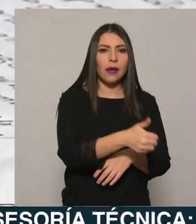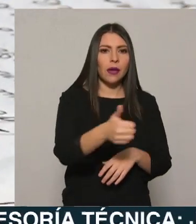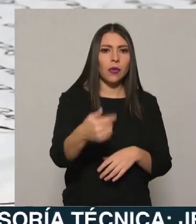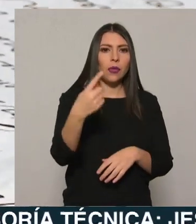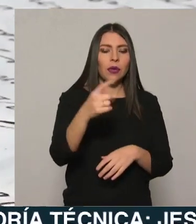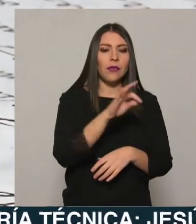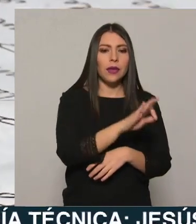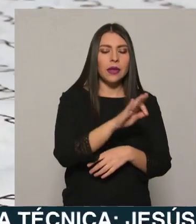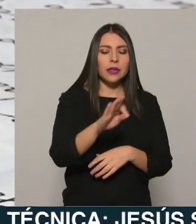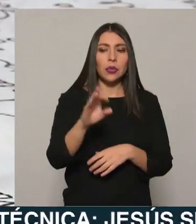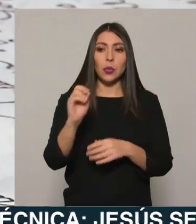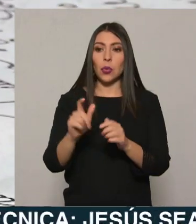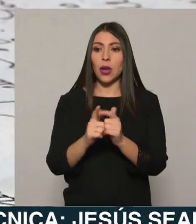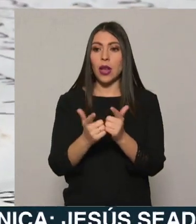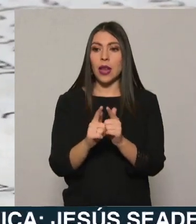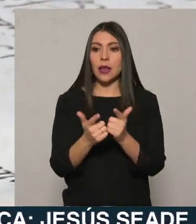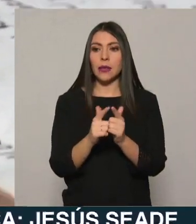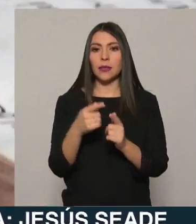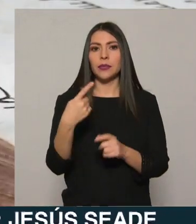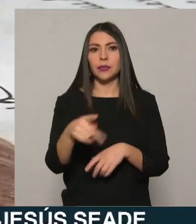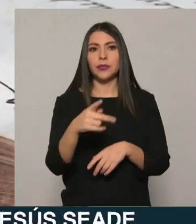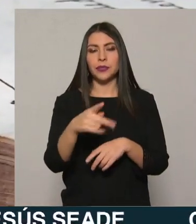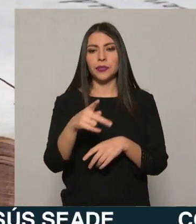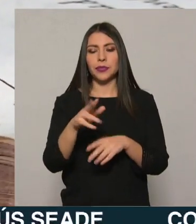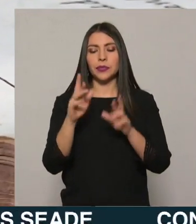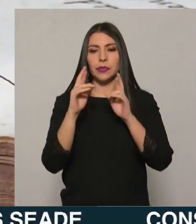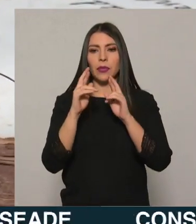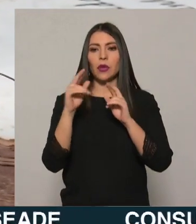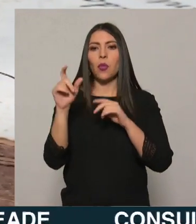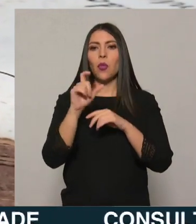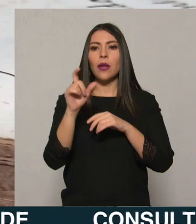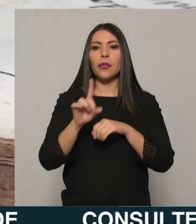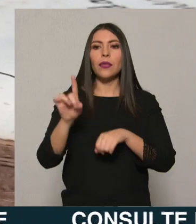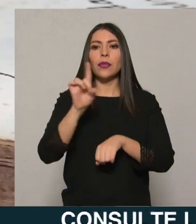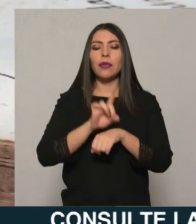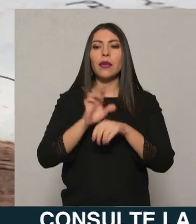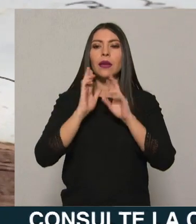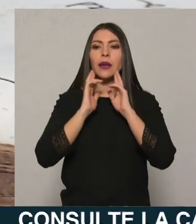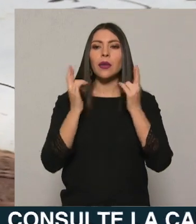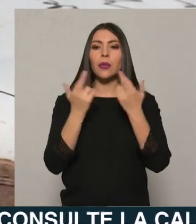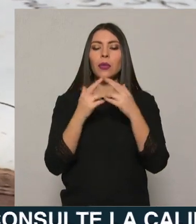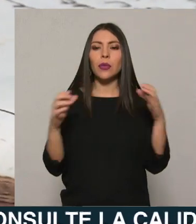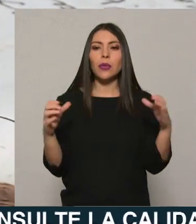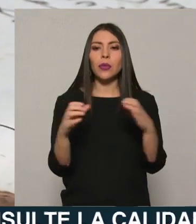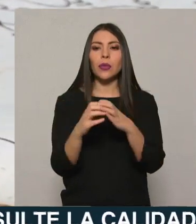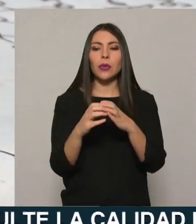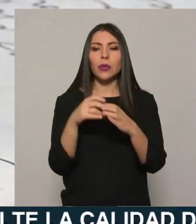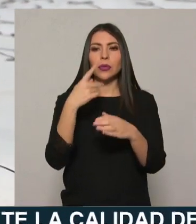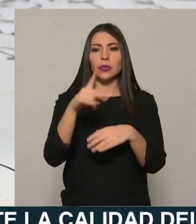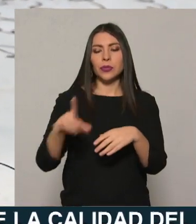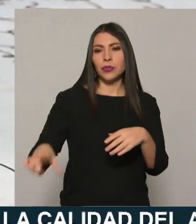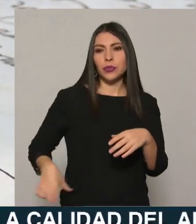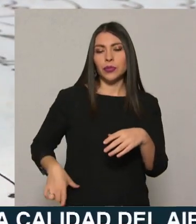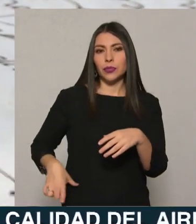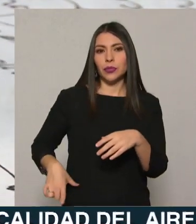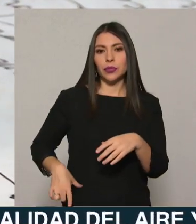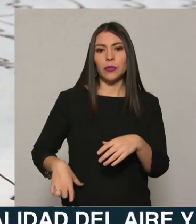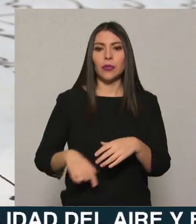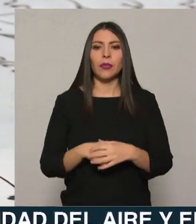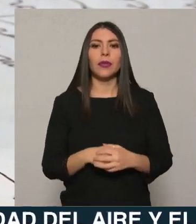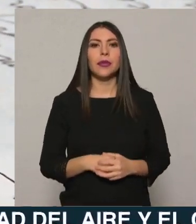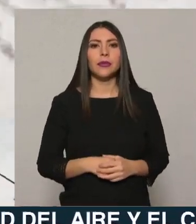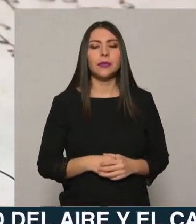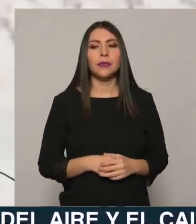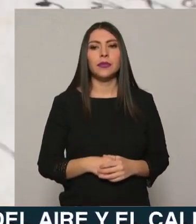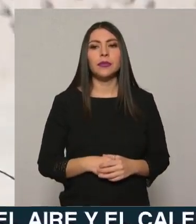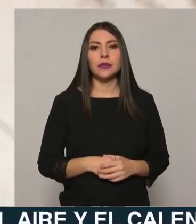la sesión en que se celebra esta reunión del cabildo, y